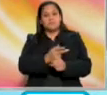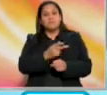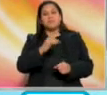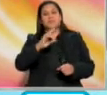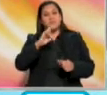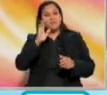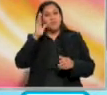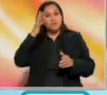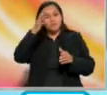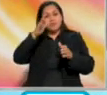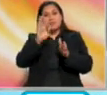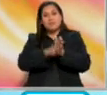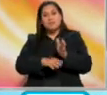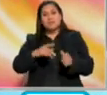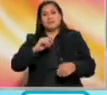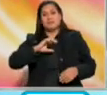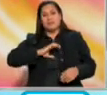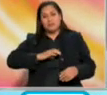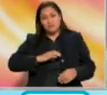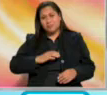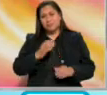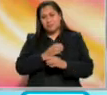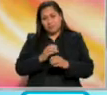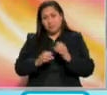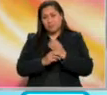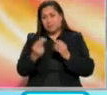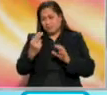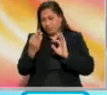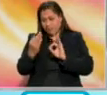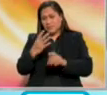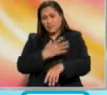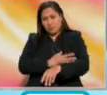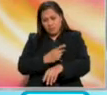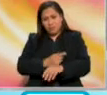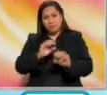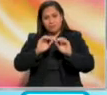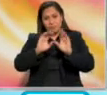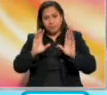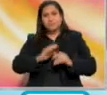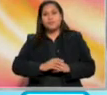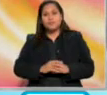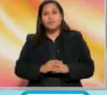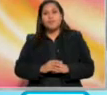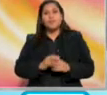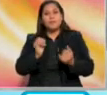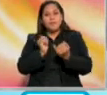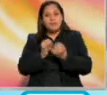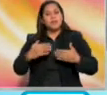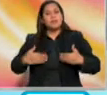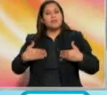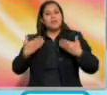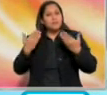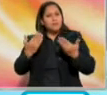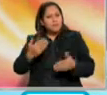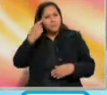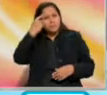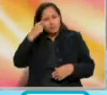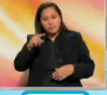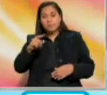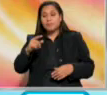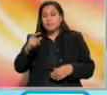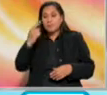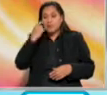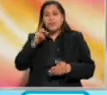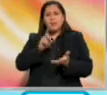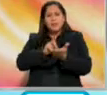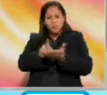cáncer cervicouterino. Claro. Entonces hay cosas que tenemos que hablar. Por supuesto, el tener también la confianza como para hablarles del derecho